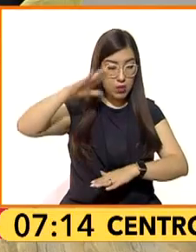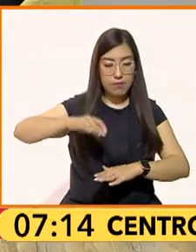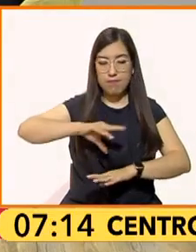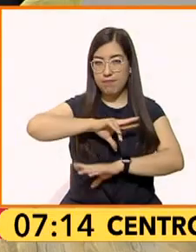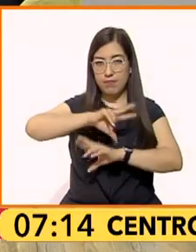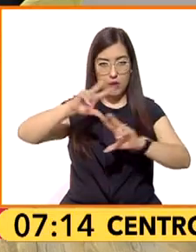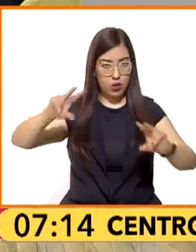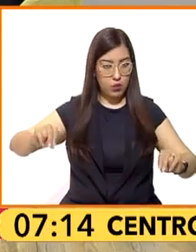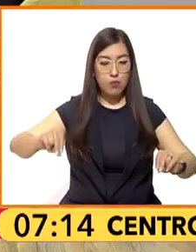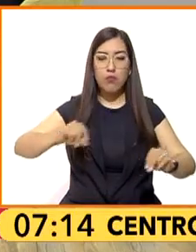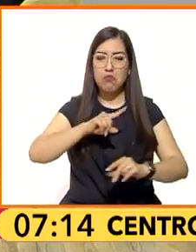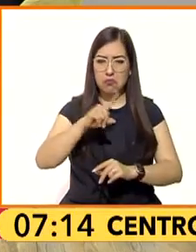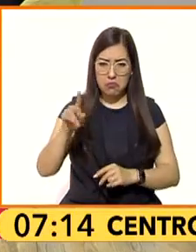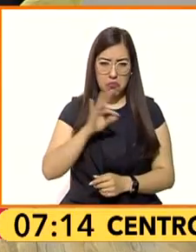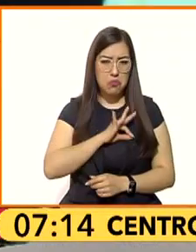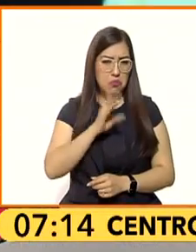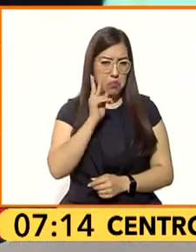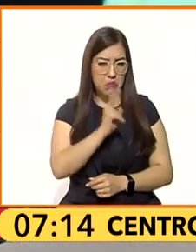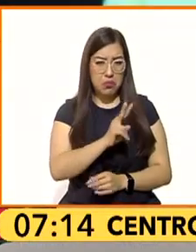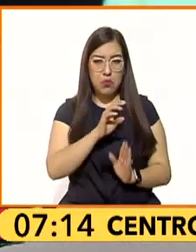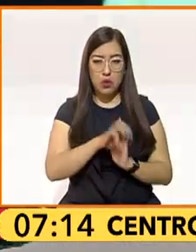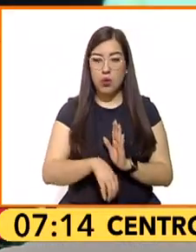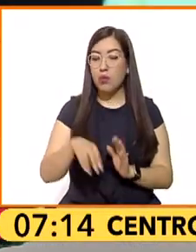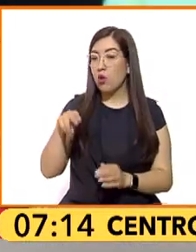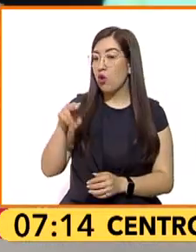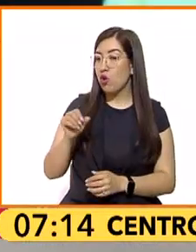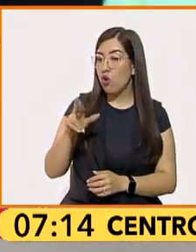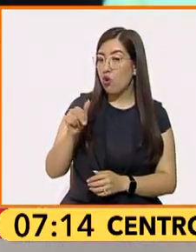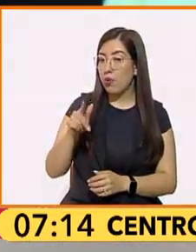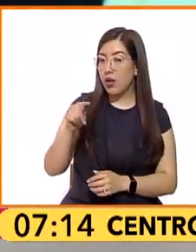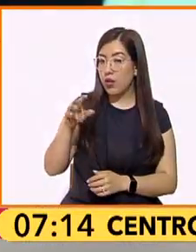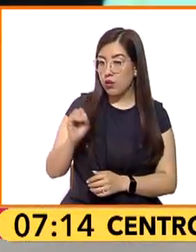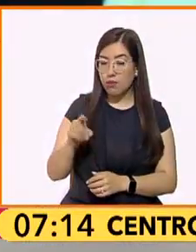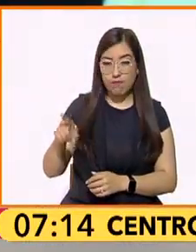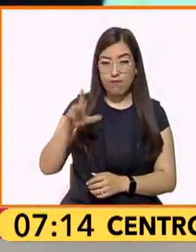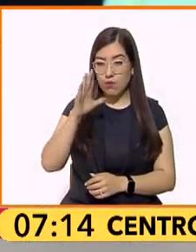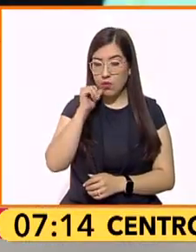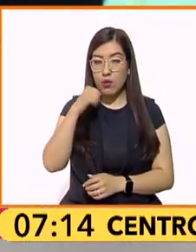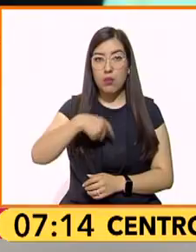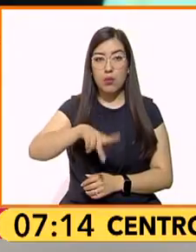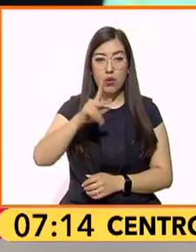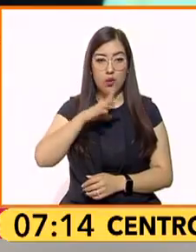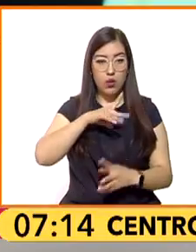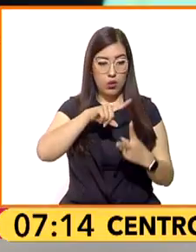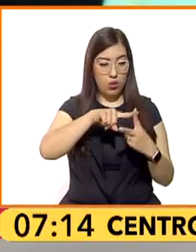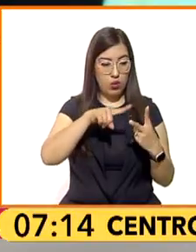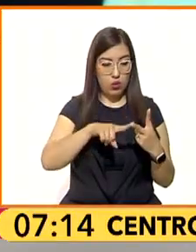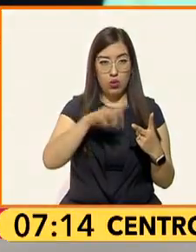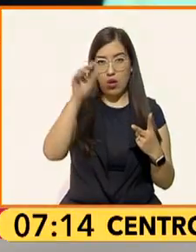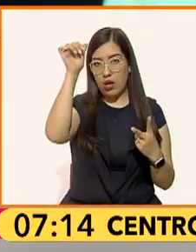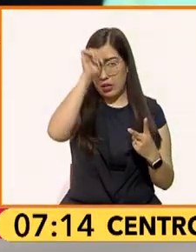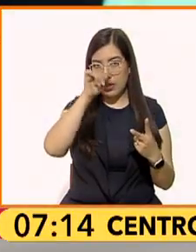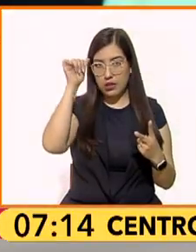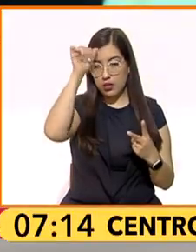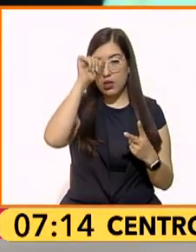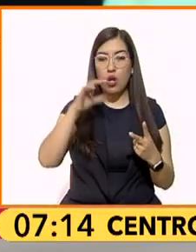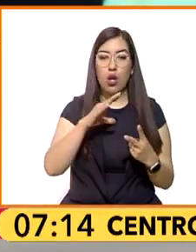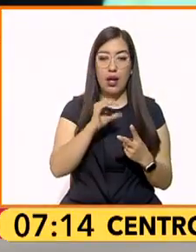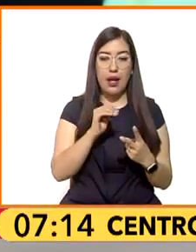como observadores, pero ya no. Por ejemplo, Norberto Rivera ya no. Pero hay 2 cardenales mexicanos que sí podrían hacerlo.